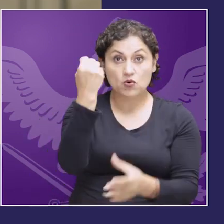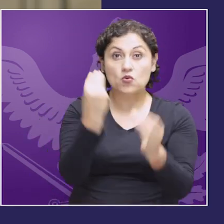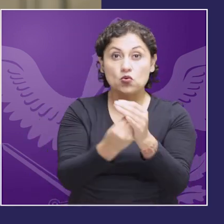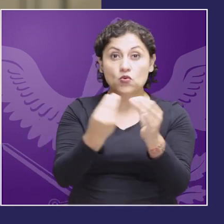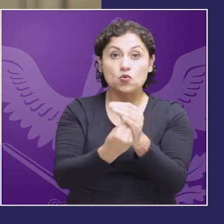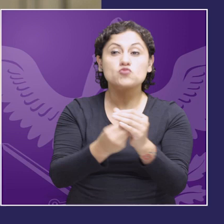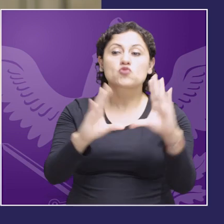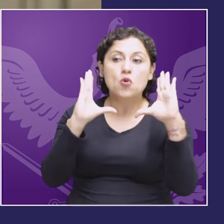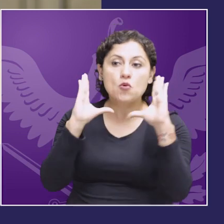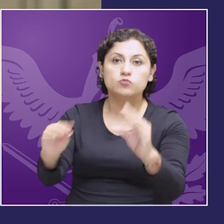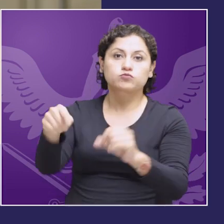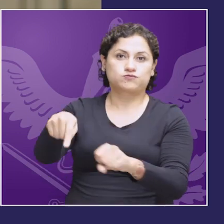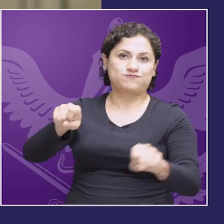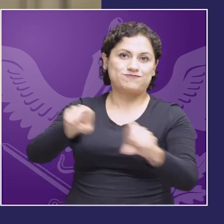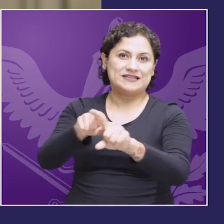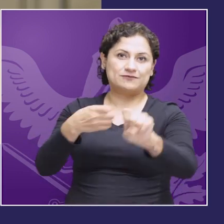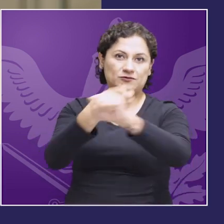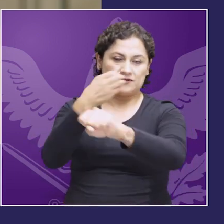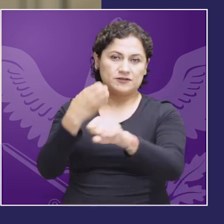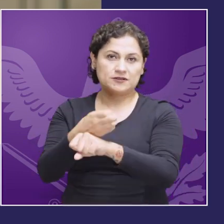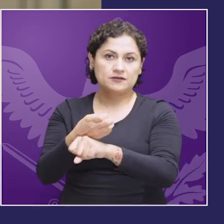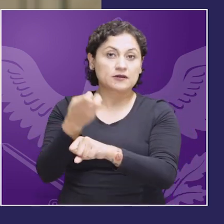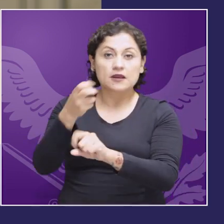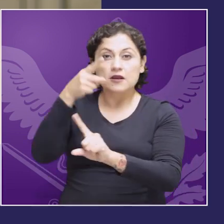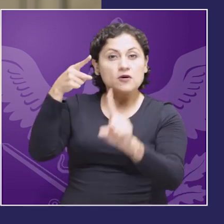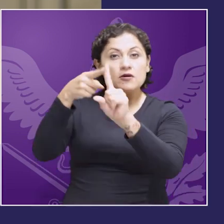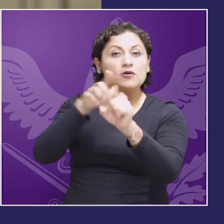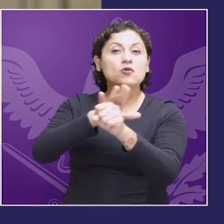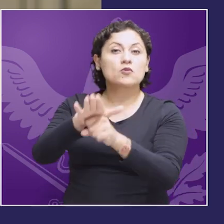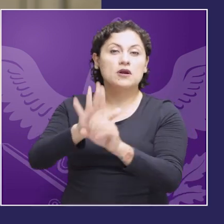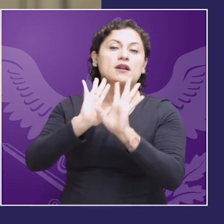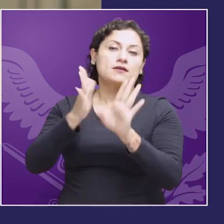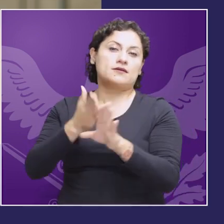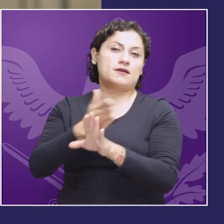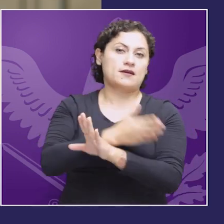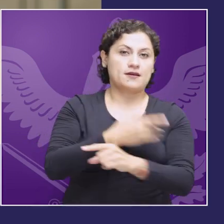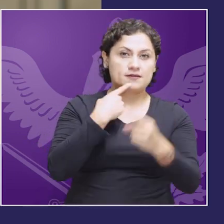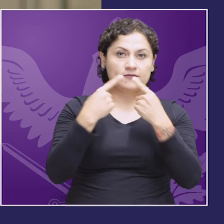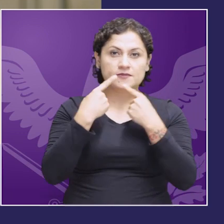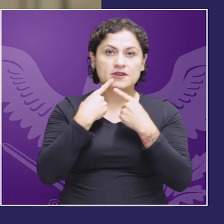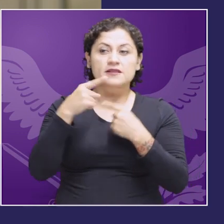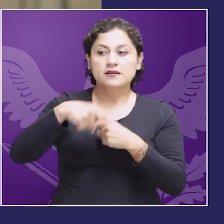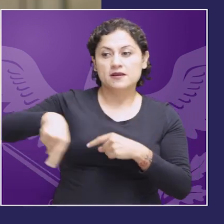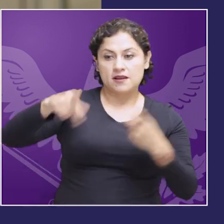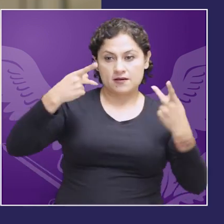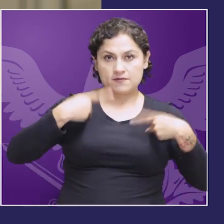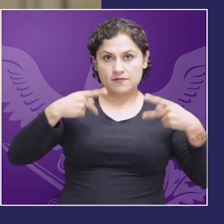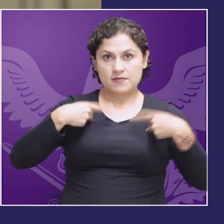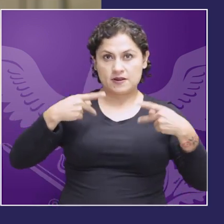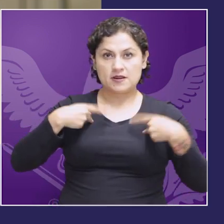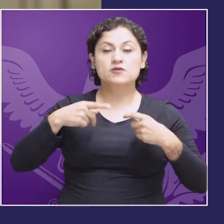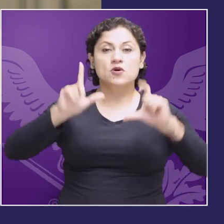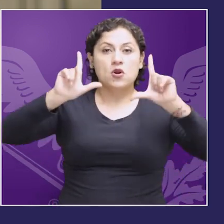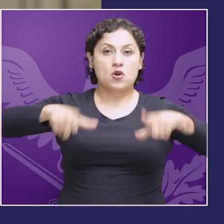jueces y juezas de la región, y la idea es poder, por ejemplo, ya hemos conversado con la persona que dirige